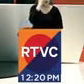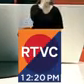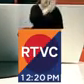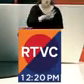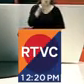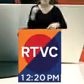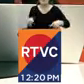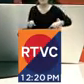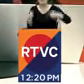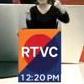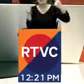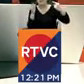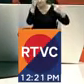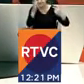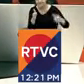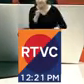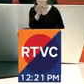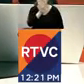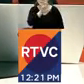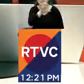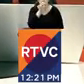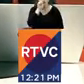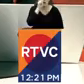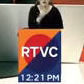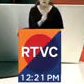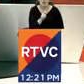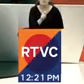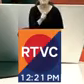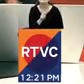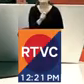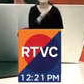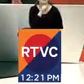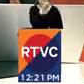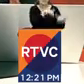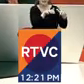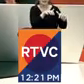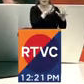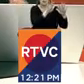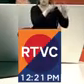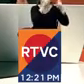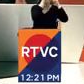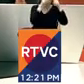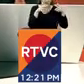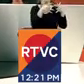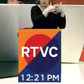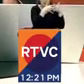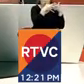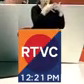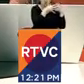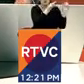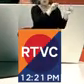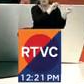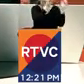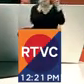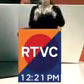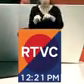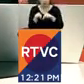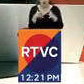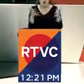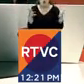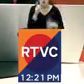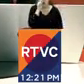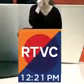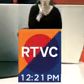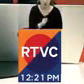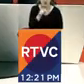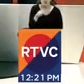la frontera con Ucrania, el secretario de los Estados Unidos, de Estado de los Estados Unidos, Antony Blinken, en su visita a Kiev, pues instó al presidente de